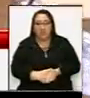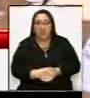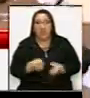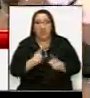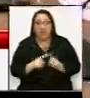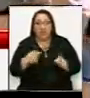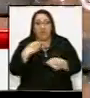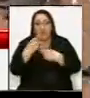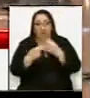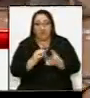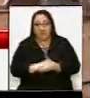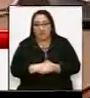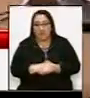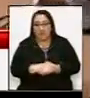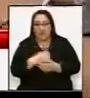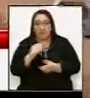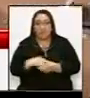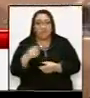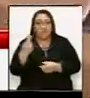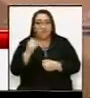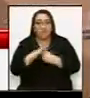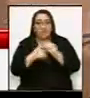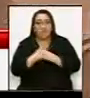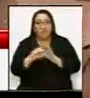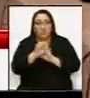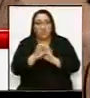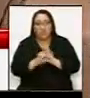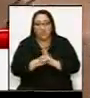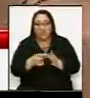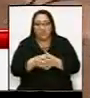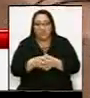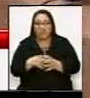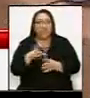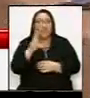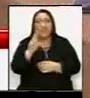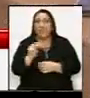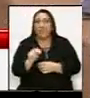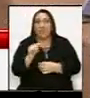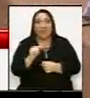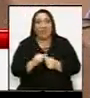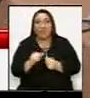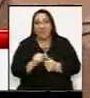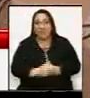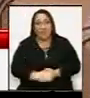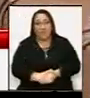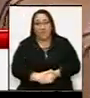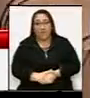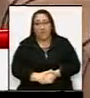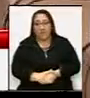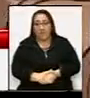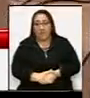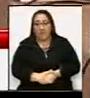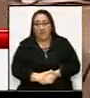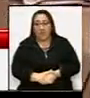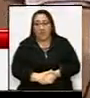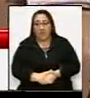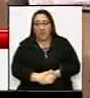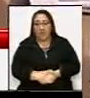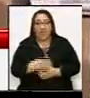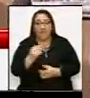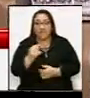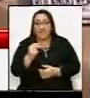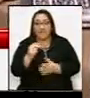repito, en general en las constituciones no existe el número. No existe el